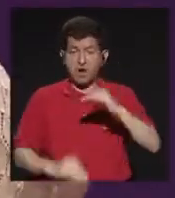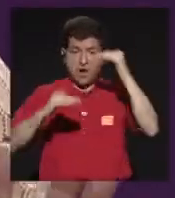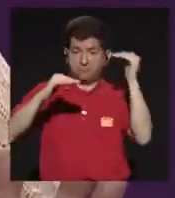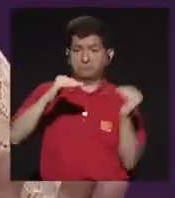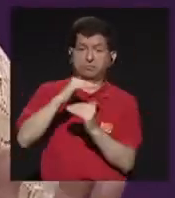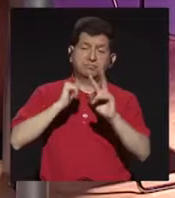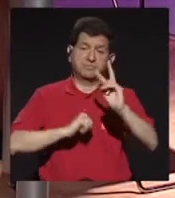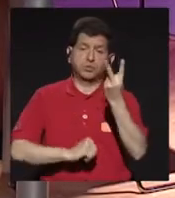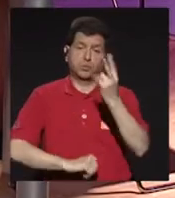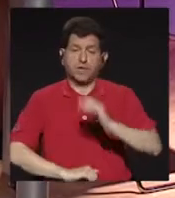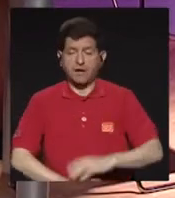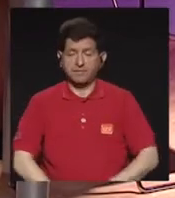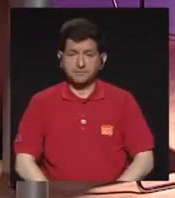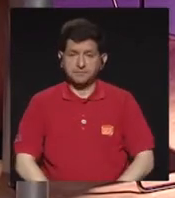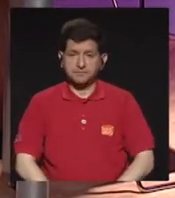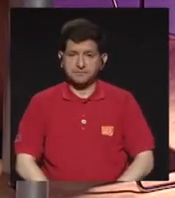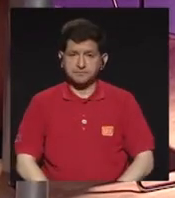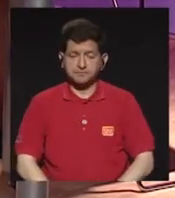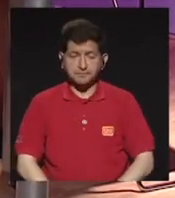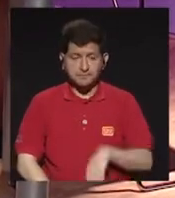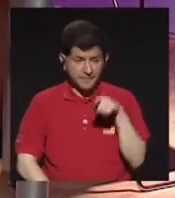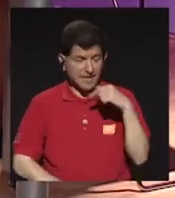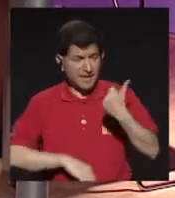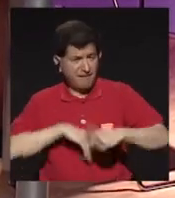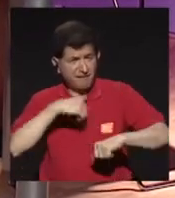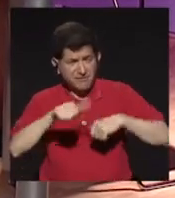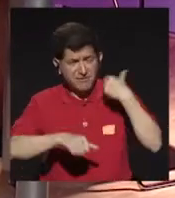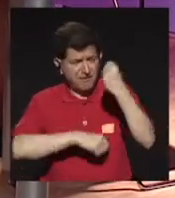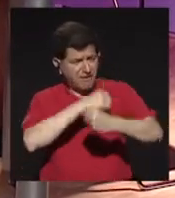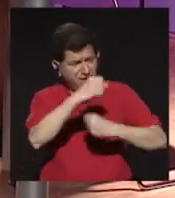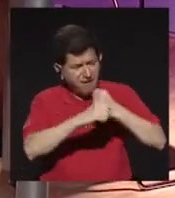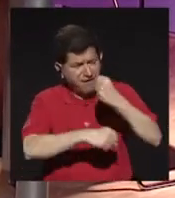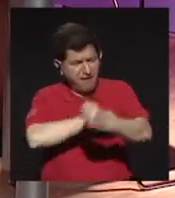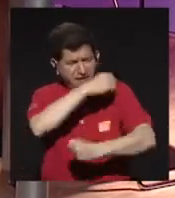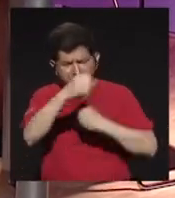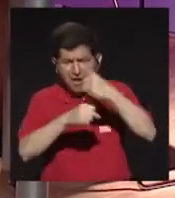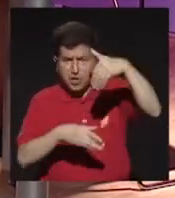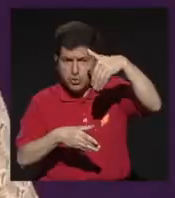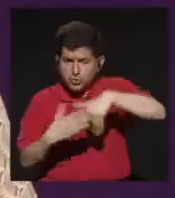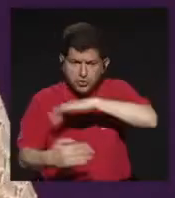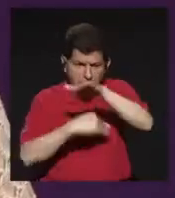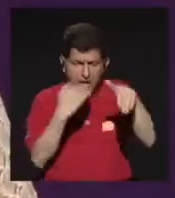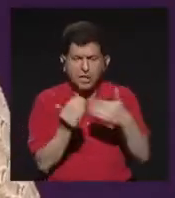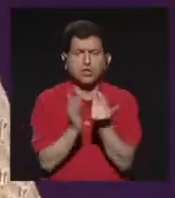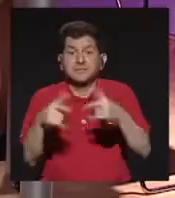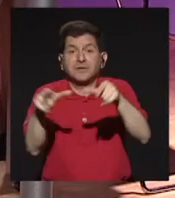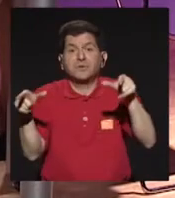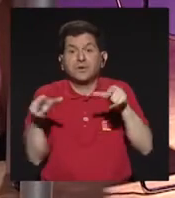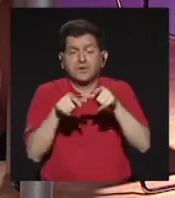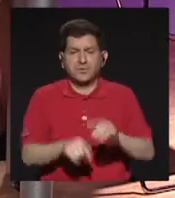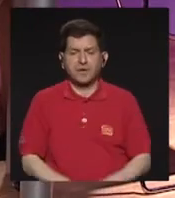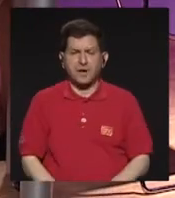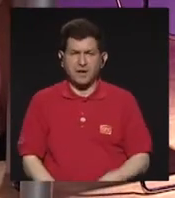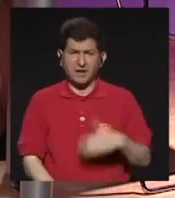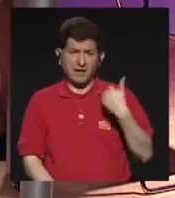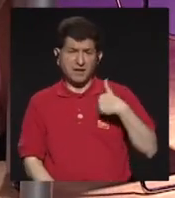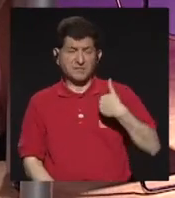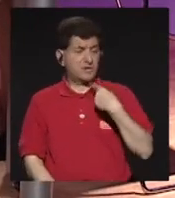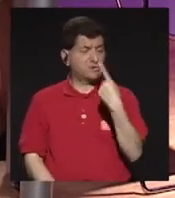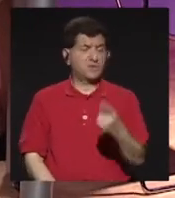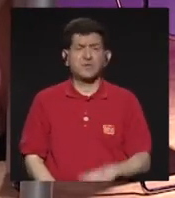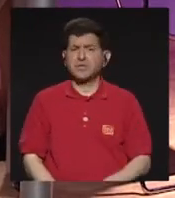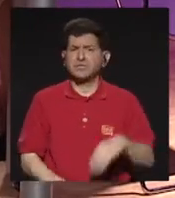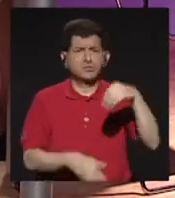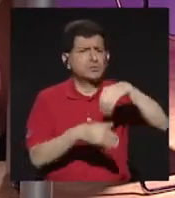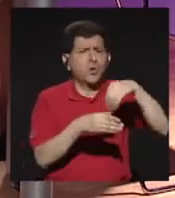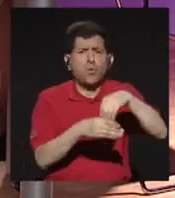segunda siempre. Entonces ha sido una lucha de años y de años dentro de todos los partidos. Bueno, pero es que los caballeros dicen que ni las cuotas